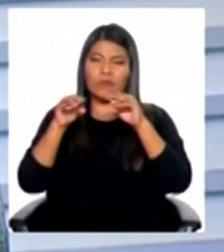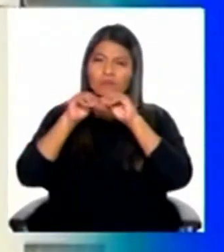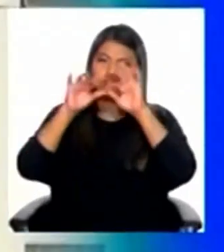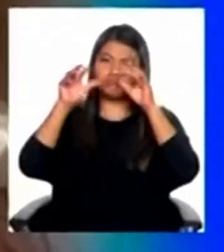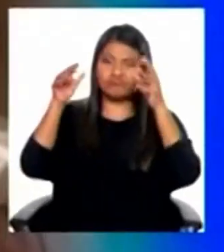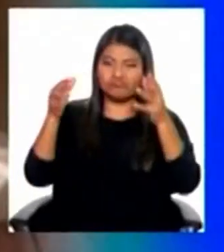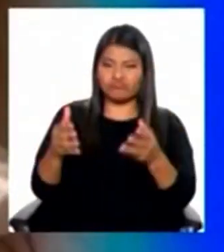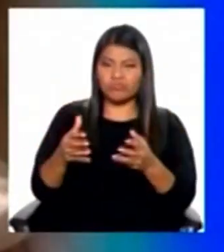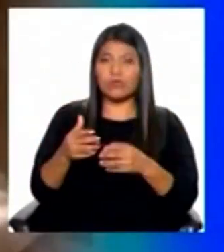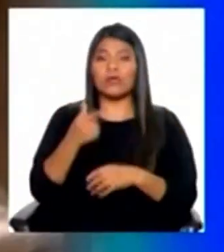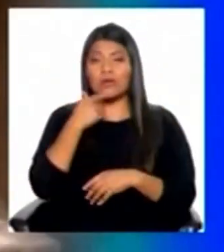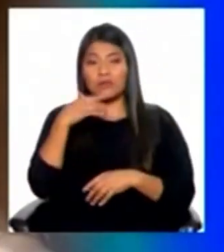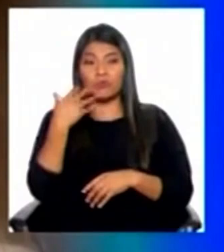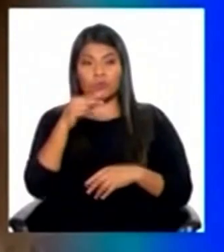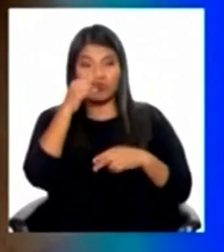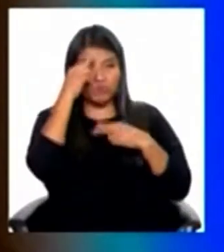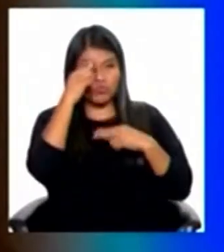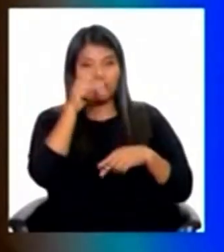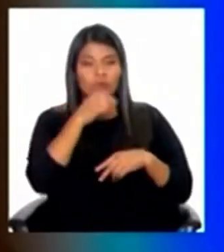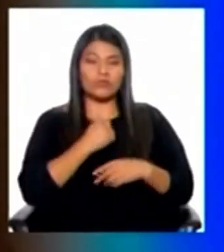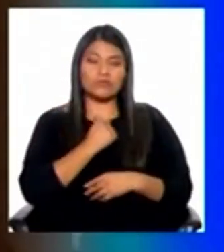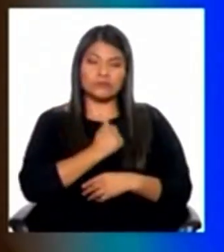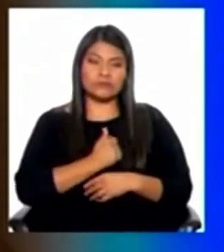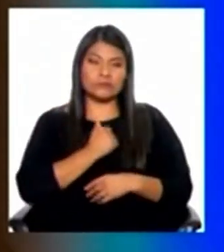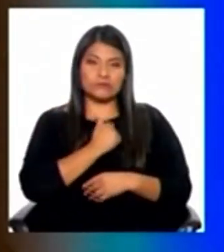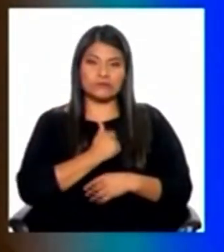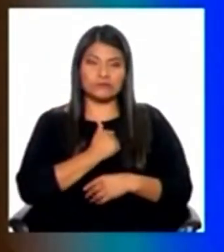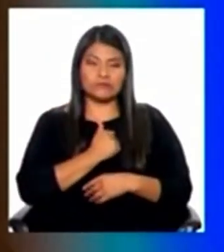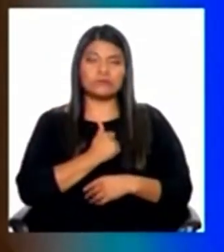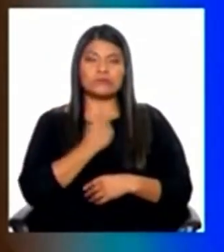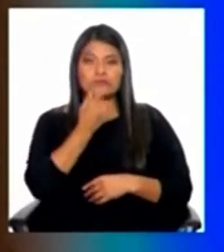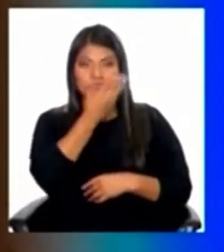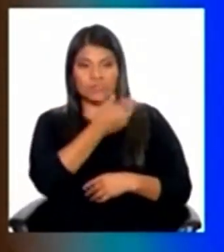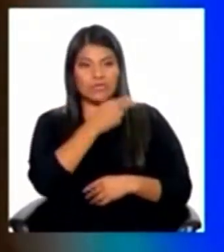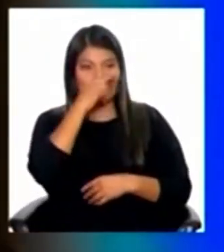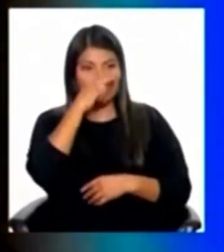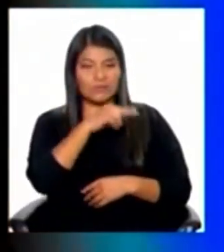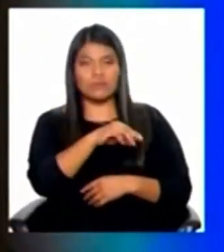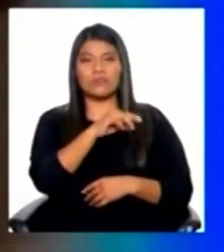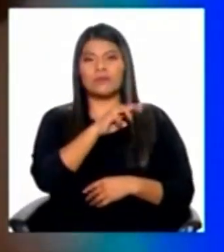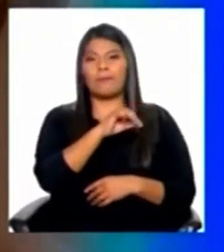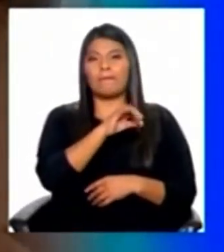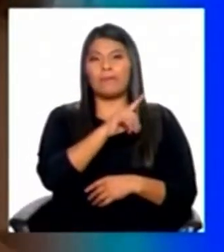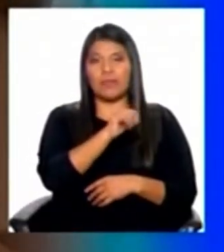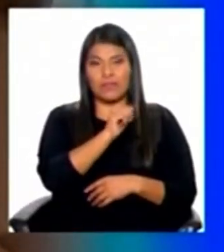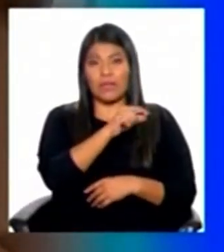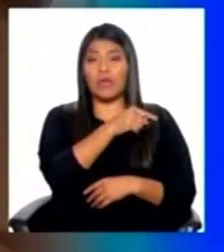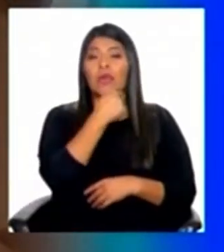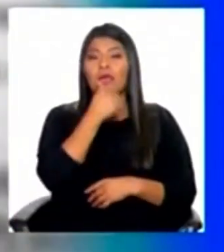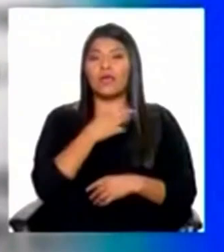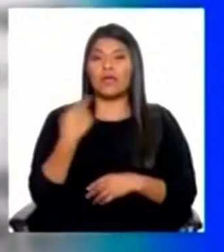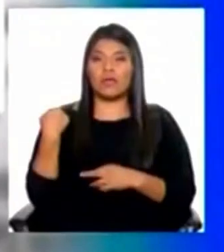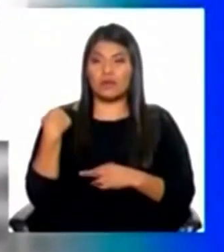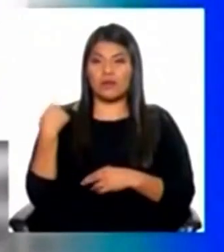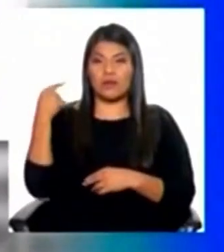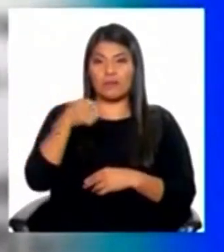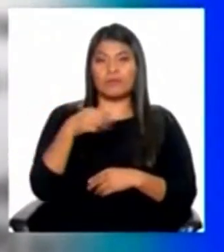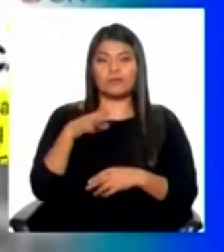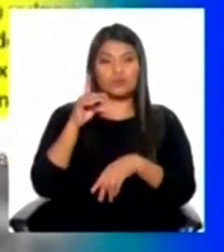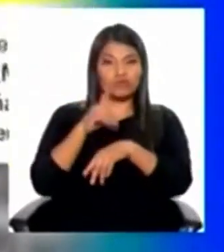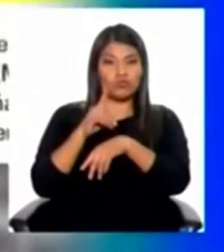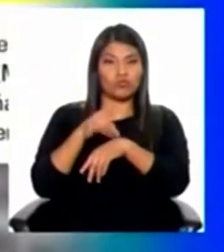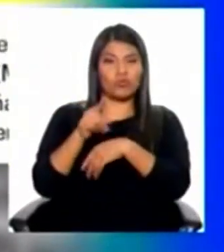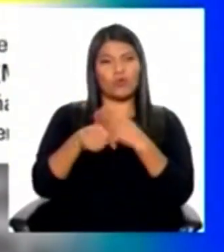obviamente también es noticioso, es una situación triste, pero tenemos que entenderla. El caso Mila, estará con nosotros un representante del Colegio Médico, así que no se